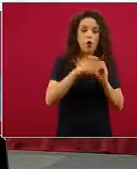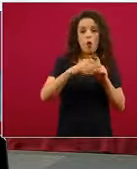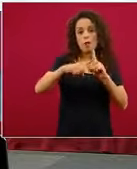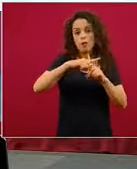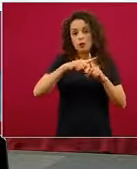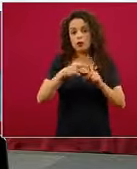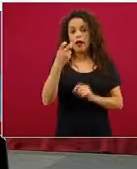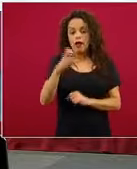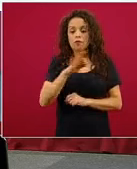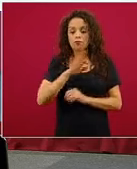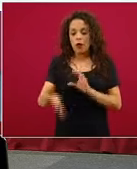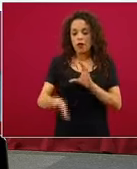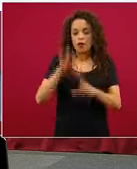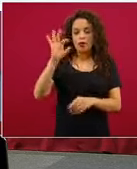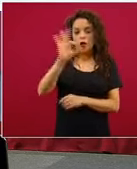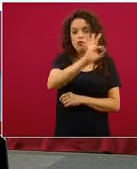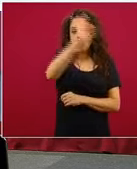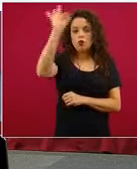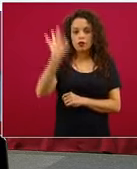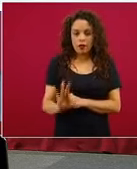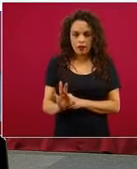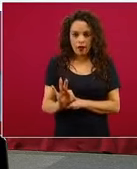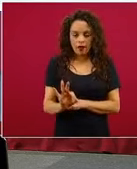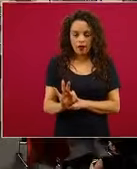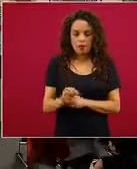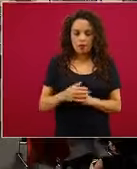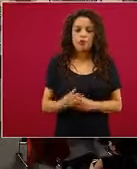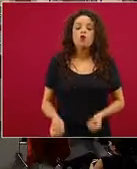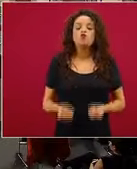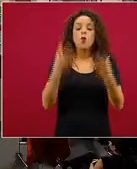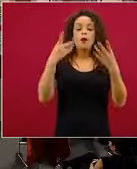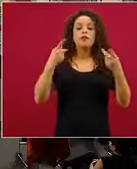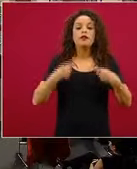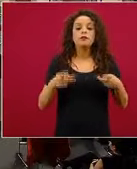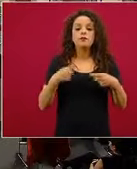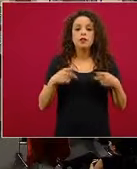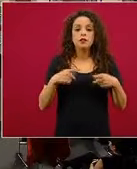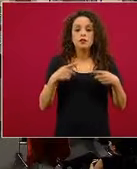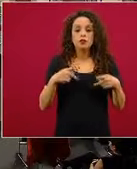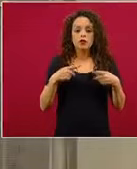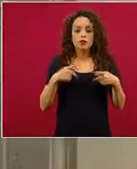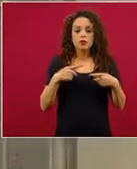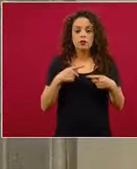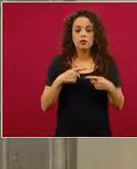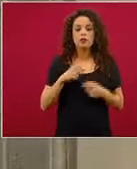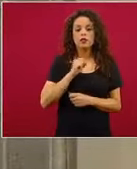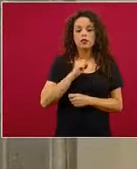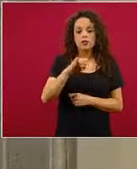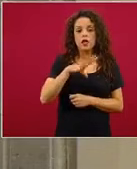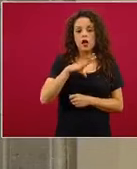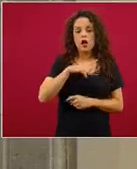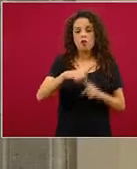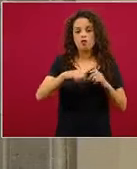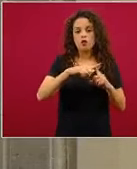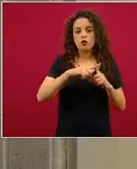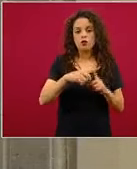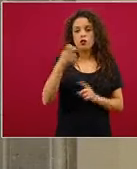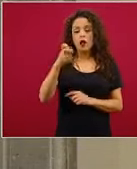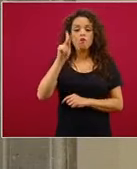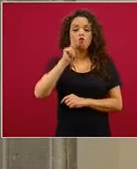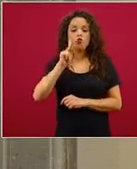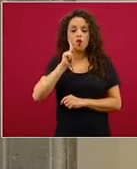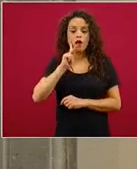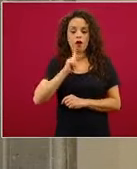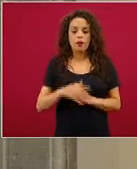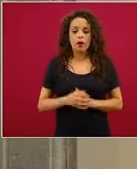podemos obtener el porcentaje de positividad, es decir, cuántas personas en su momento dieron positivo a la prueba. Para la